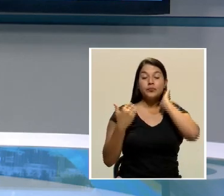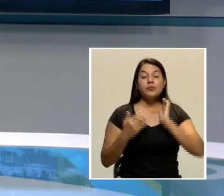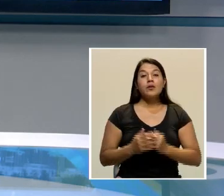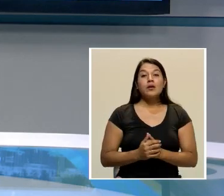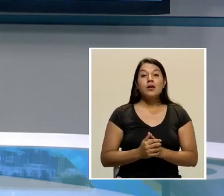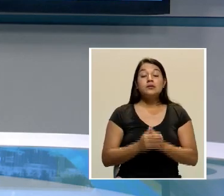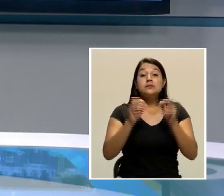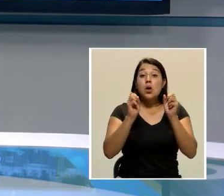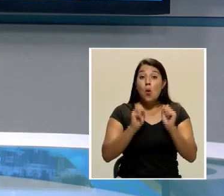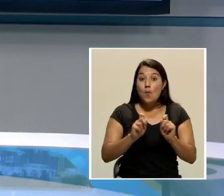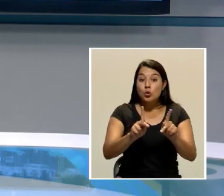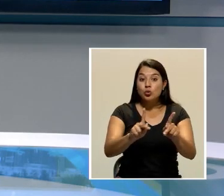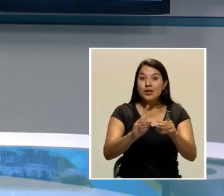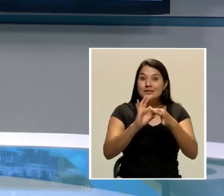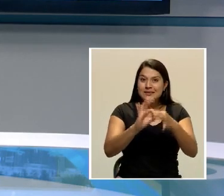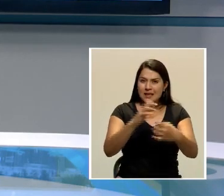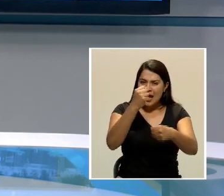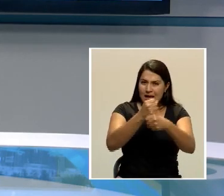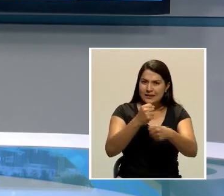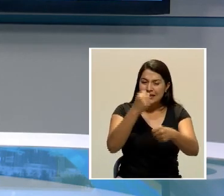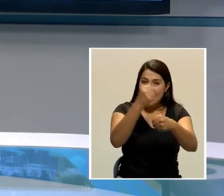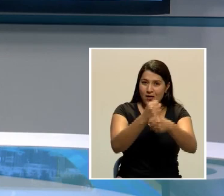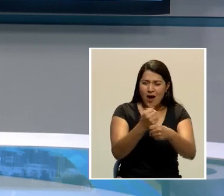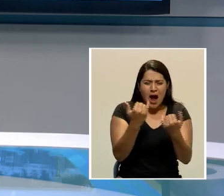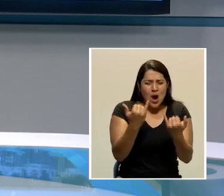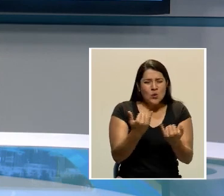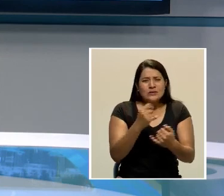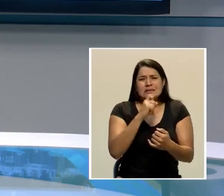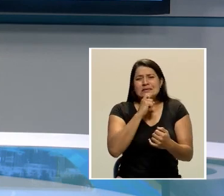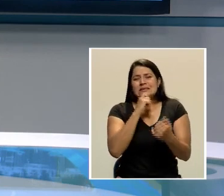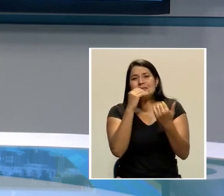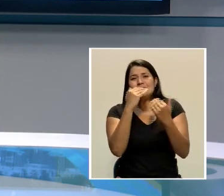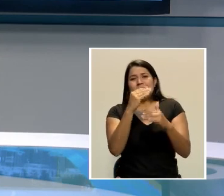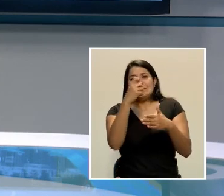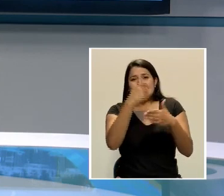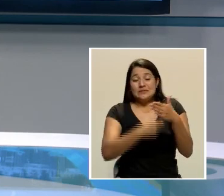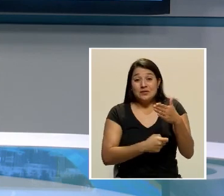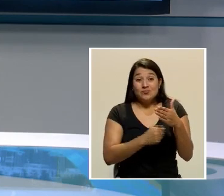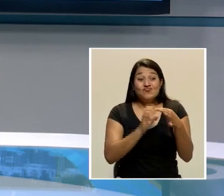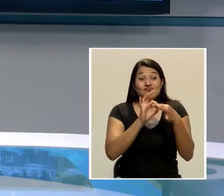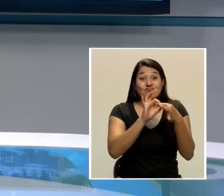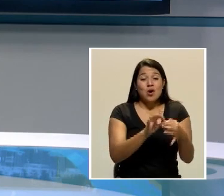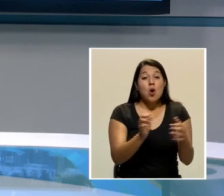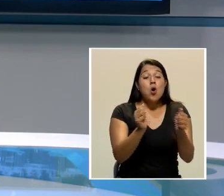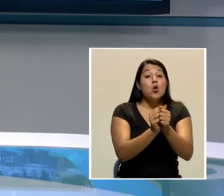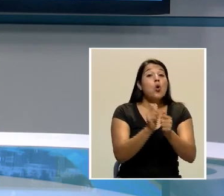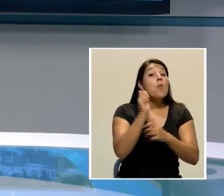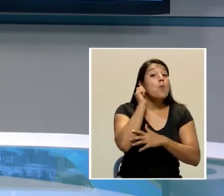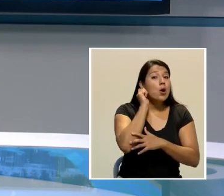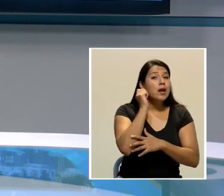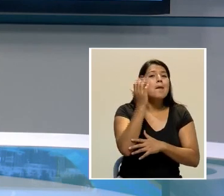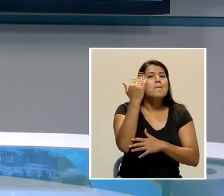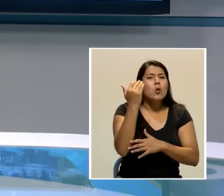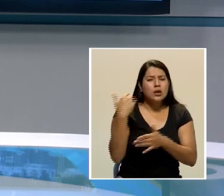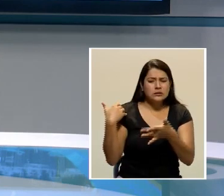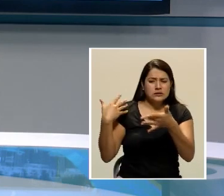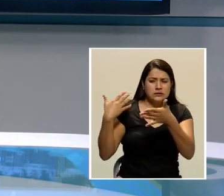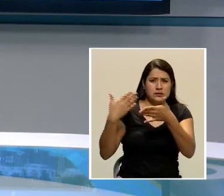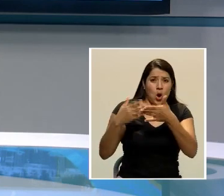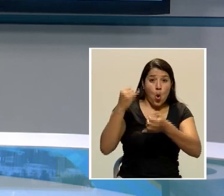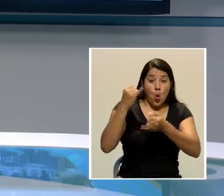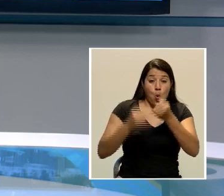Las oportunidades laborales son especialmente duras con las mujeres, ya que durante el último año